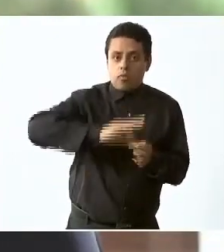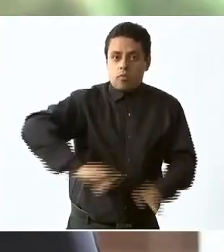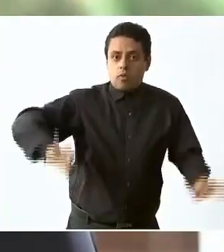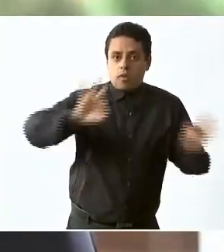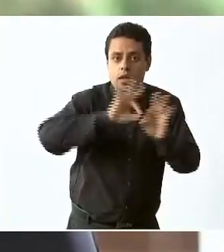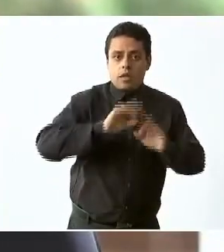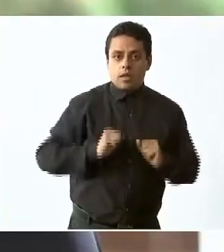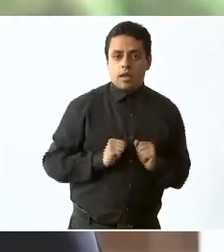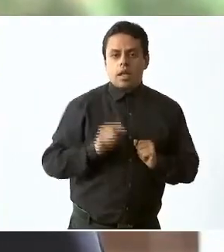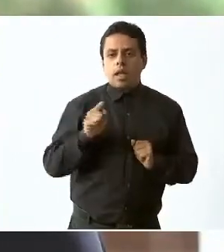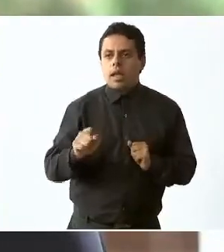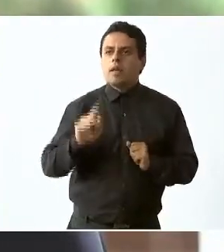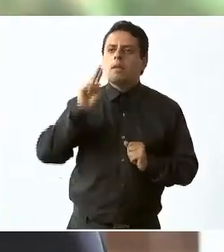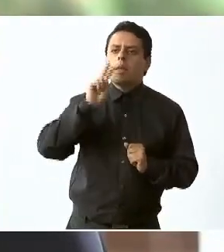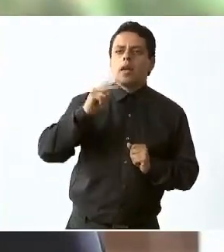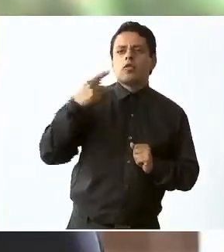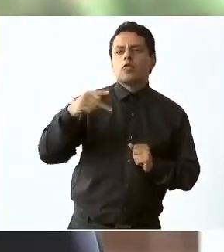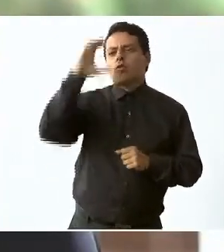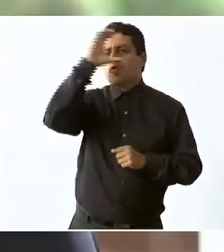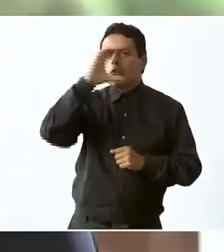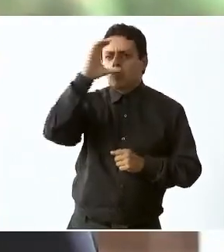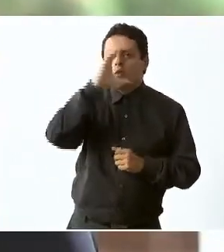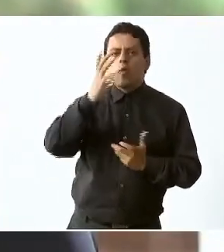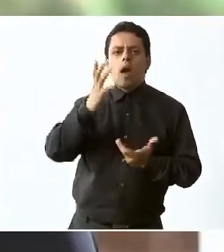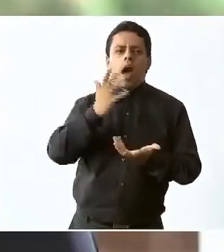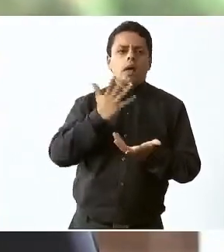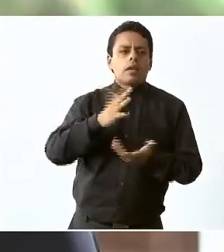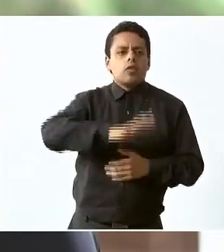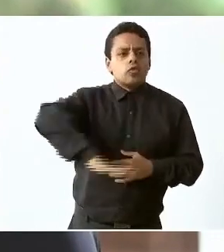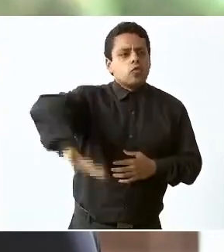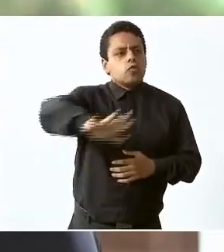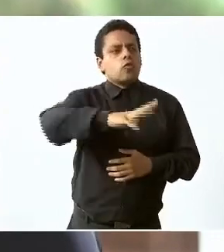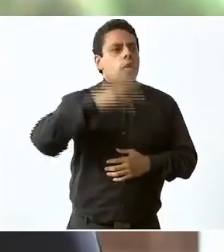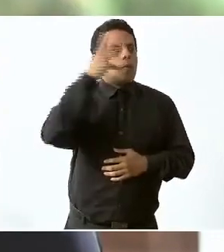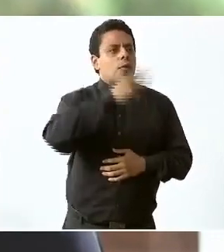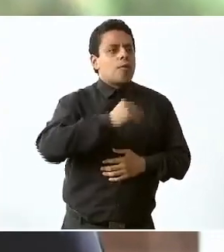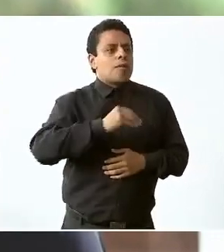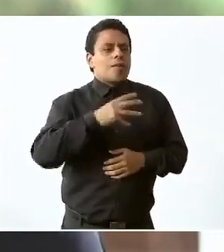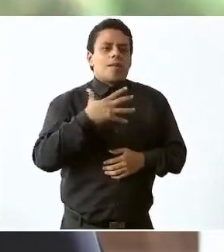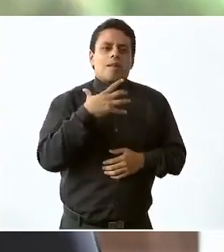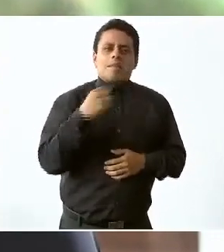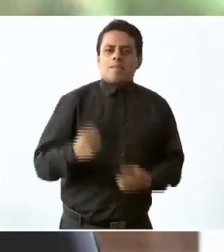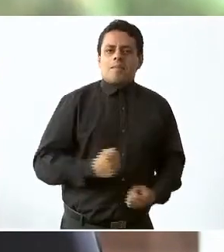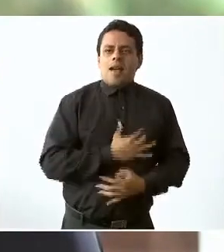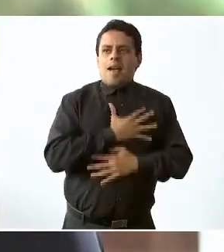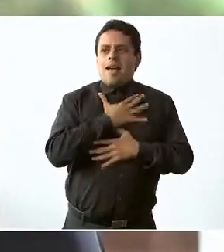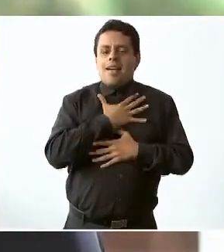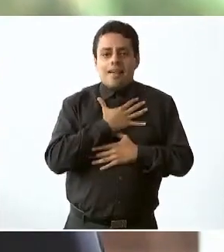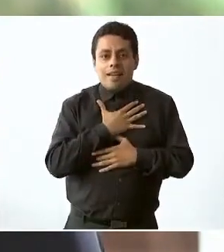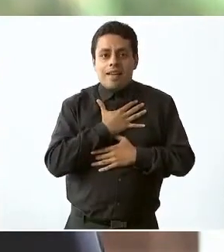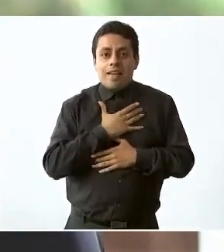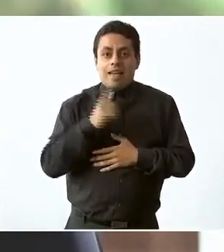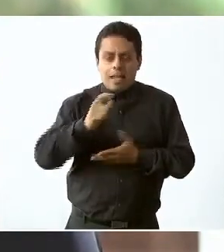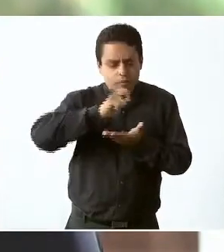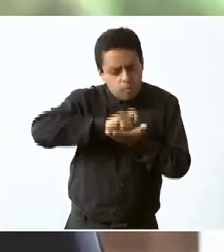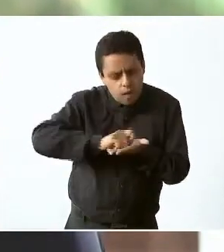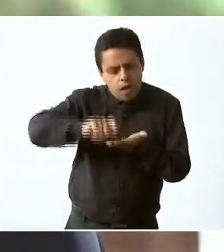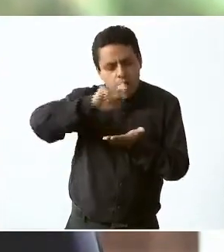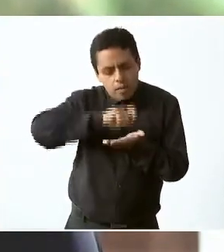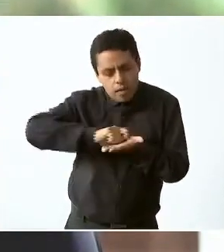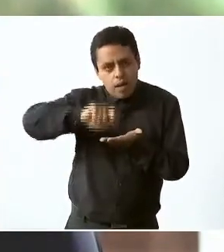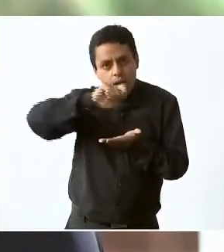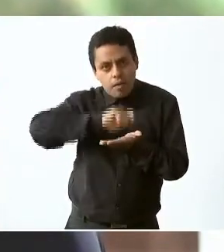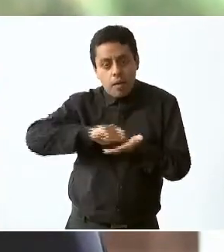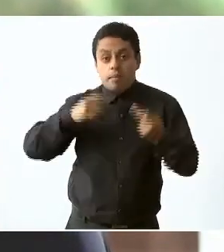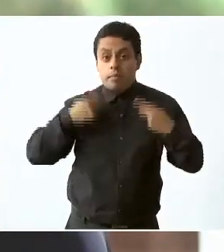tierra, su gente, su cultura, y con gran sensibilidad e intuición sedujo a través del lenguaje a generaciones eternas